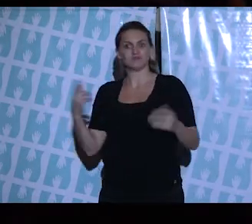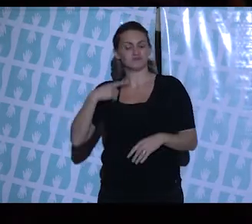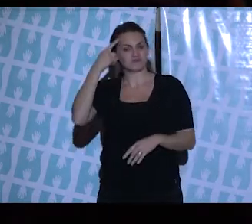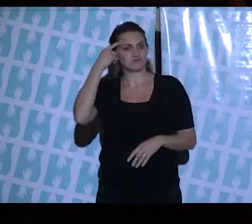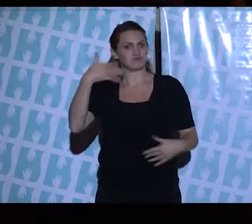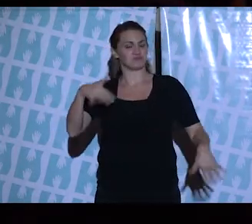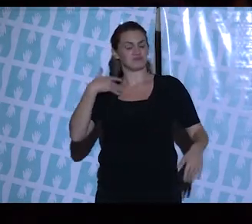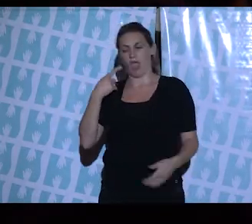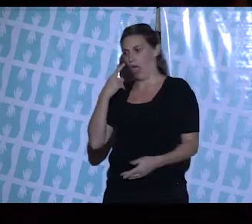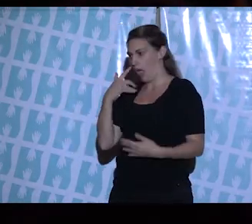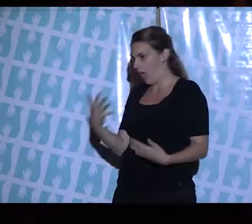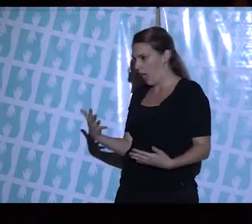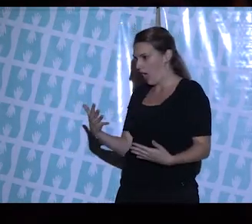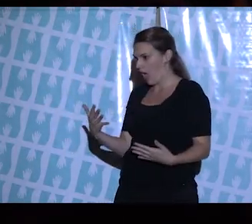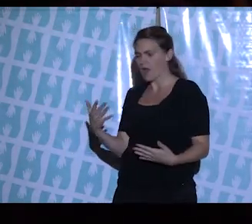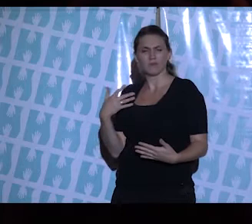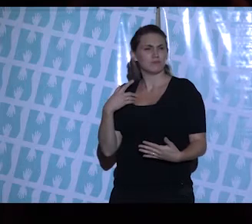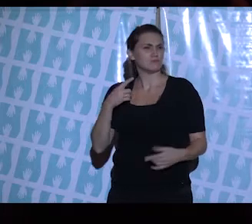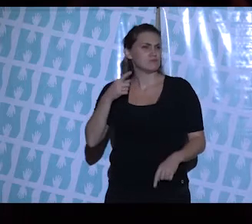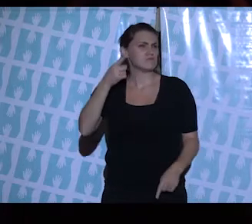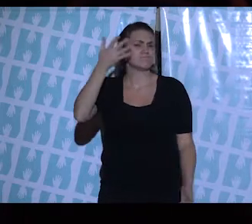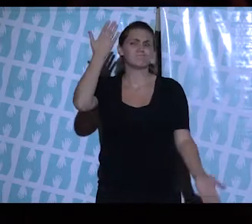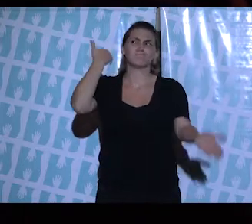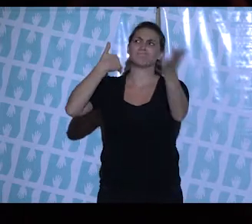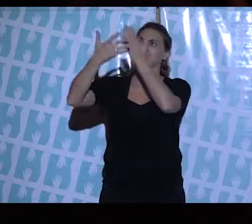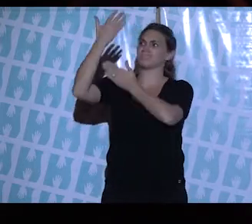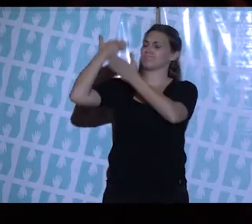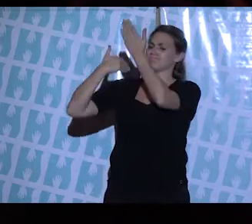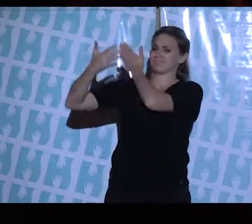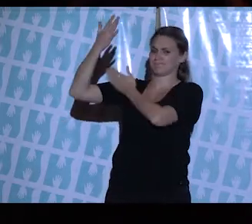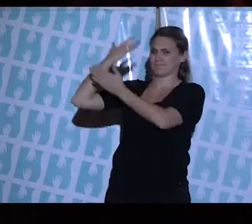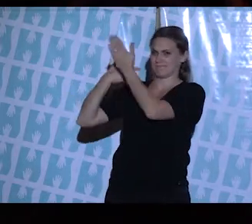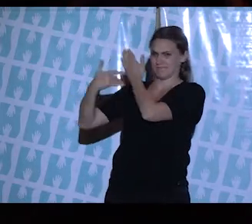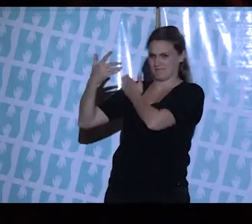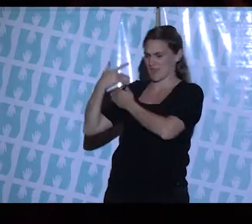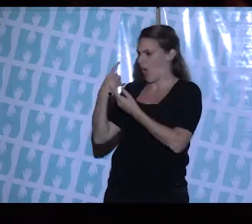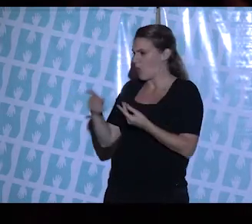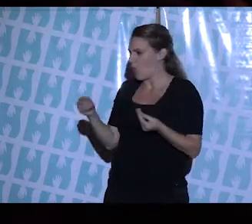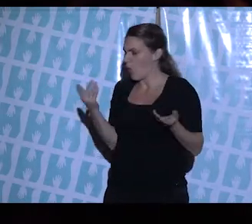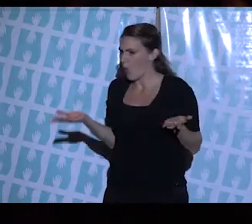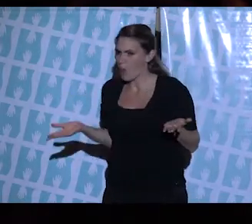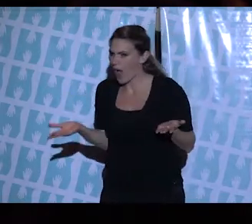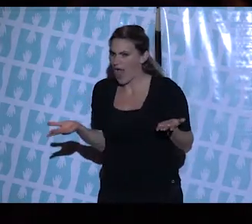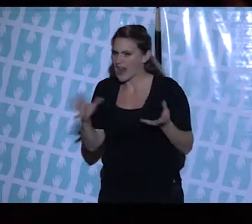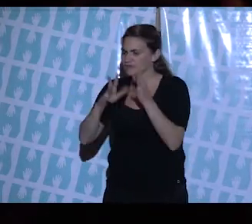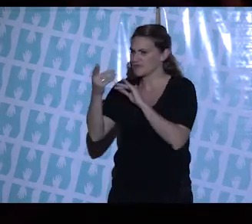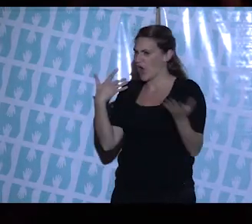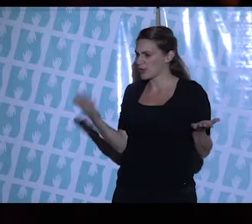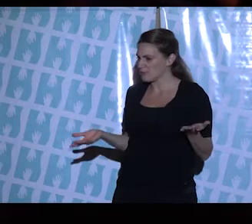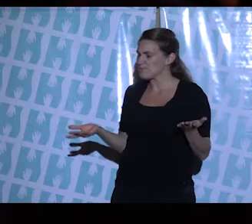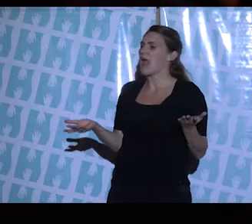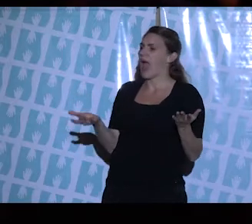es mirar para atrás. ¿Cuáles eran los elementos que predecían con la mayor